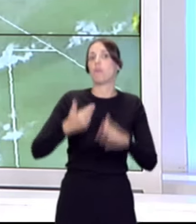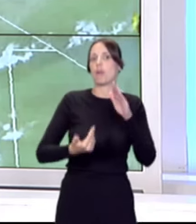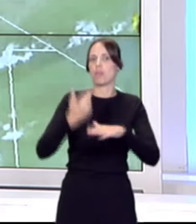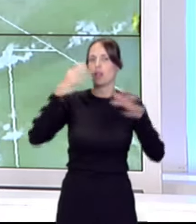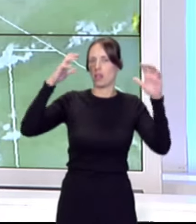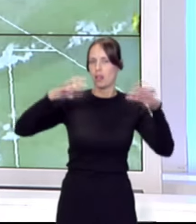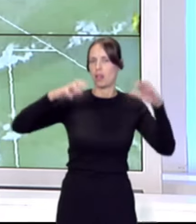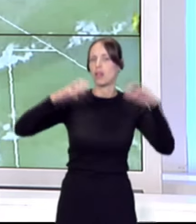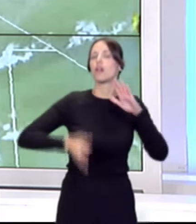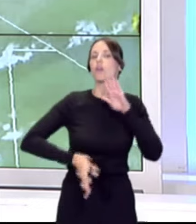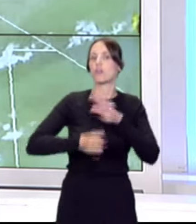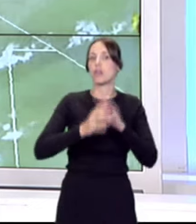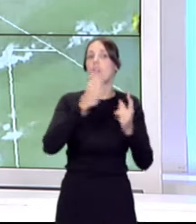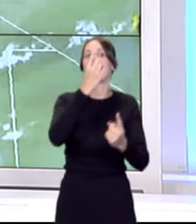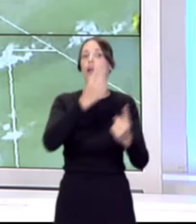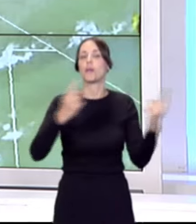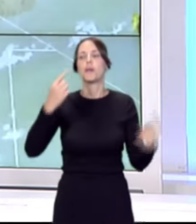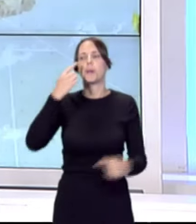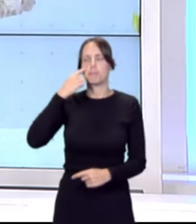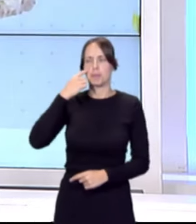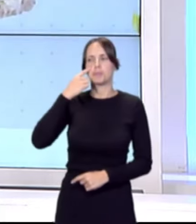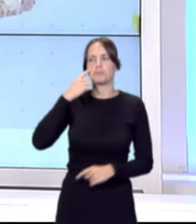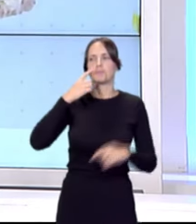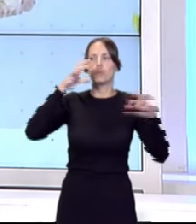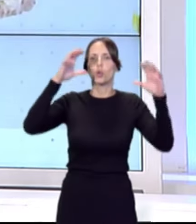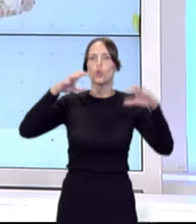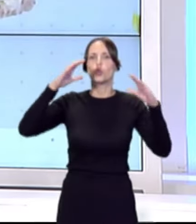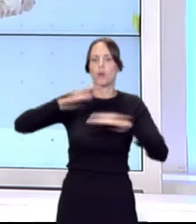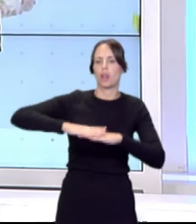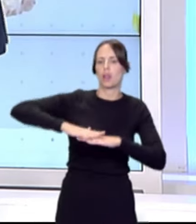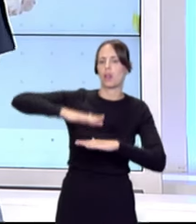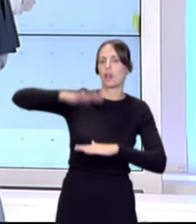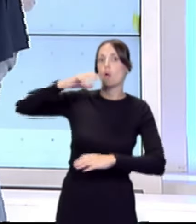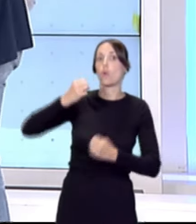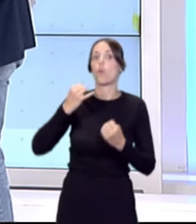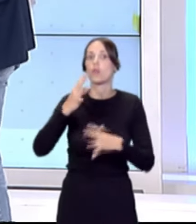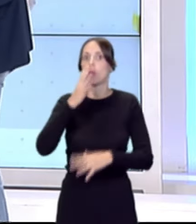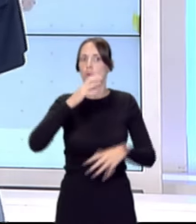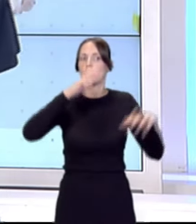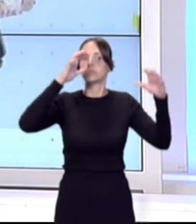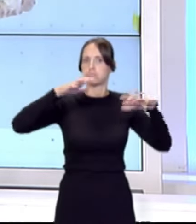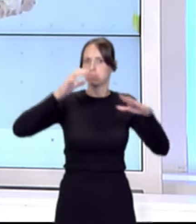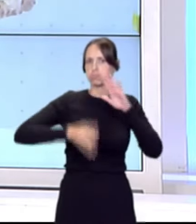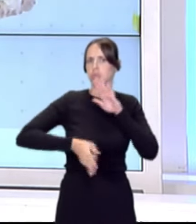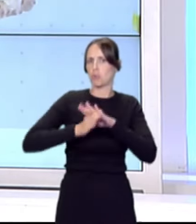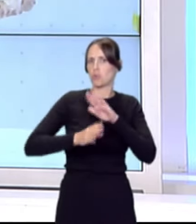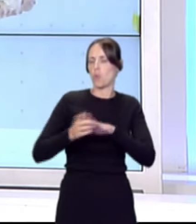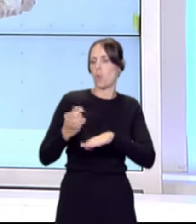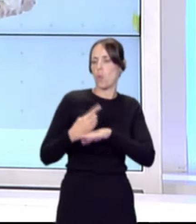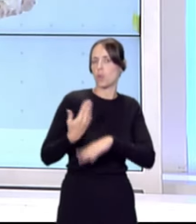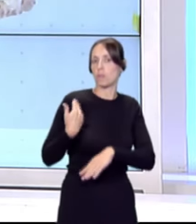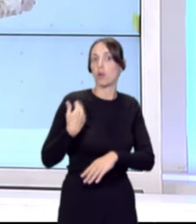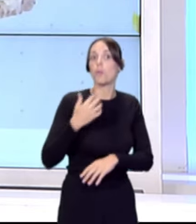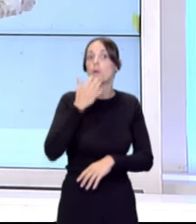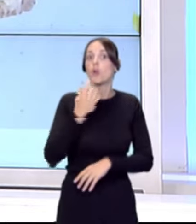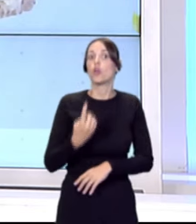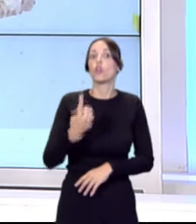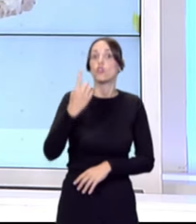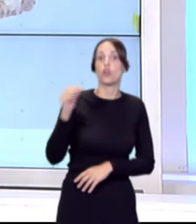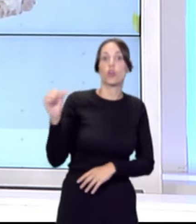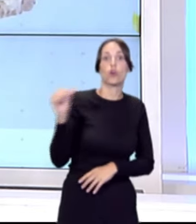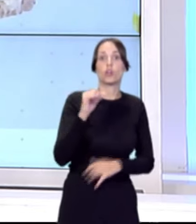les parece, vamos a ver el mapa de lluvia acumulada, porque hemos tenido algunas precipitaciones todavía en las últimas horas. Por ejemplo, sigue lloviendo en el extremo noroeste de la isla de